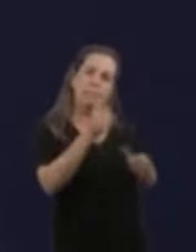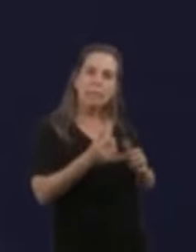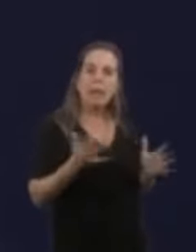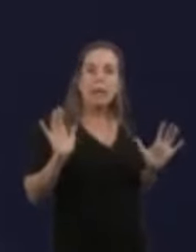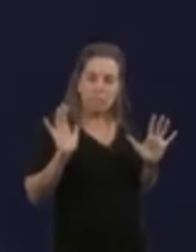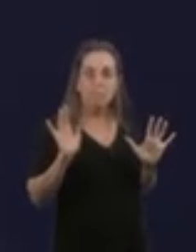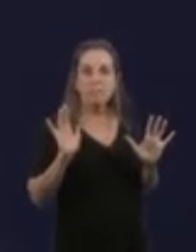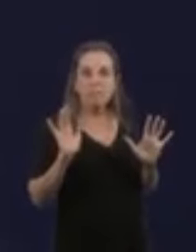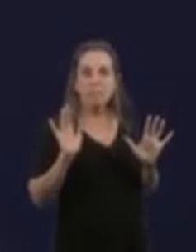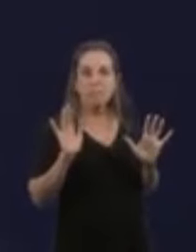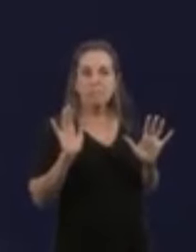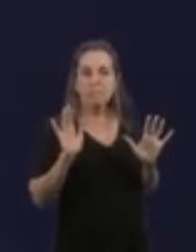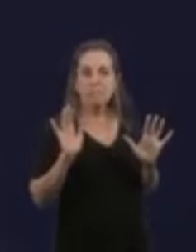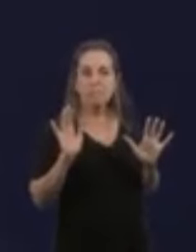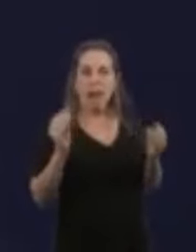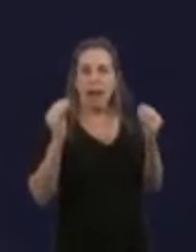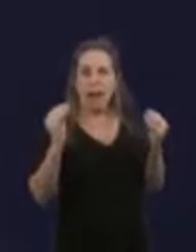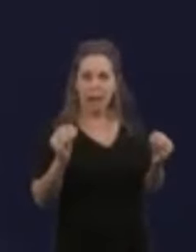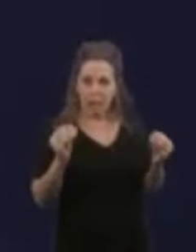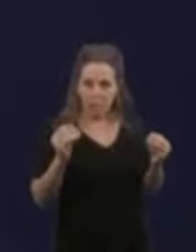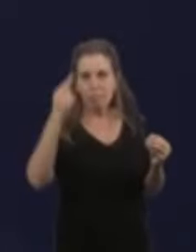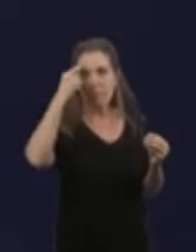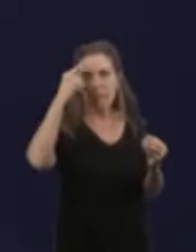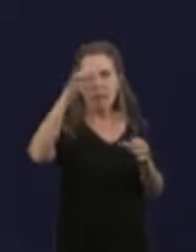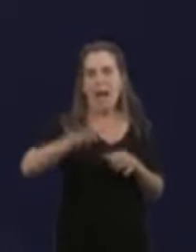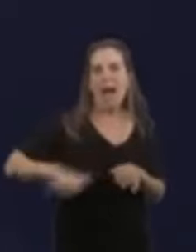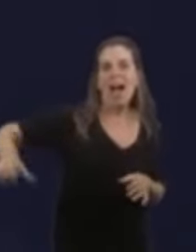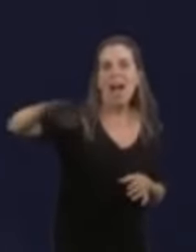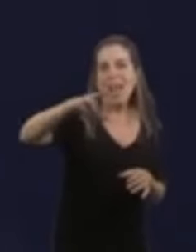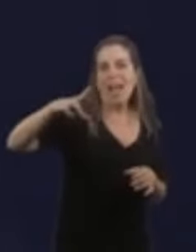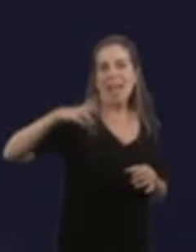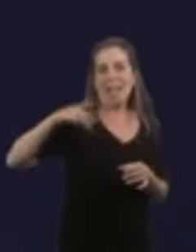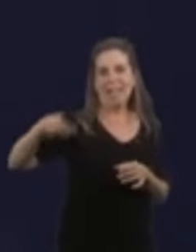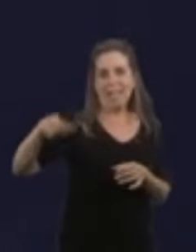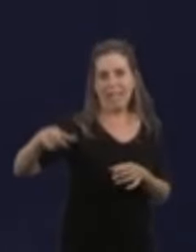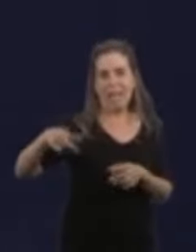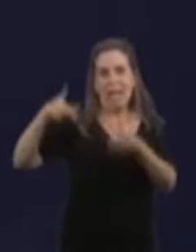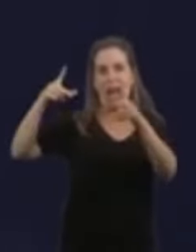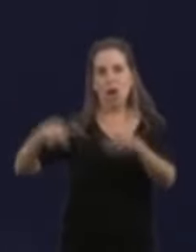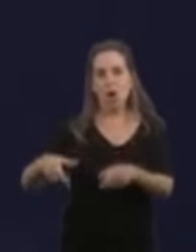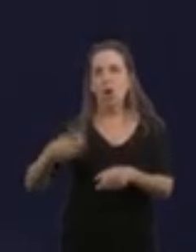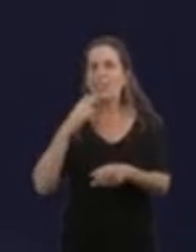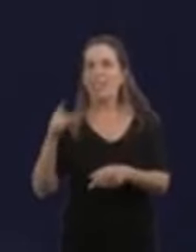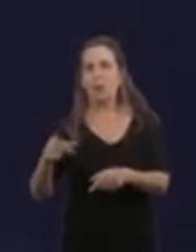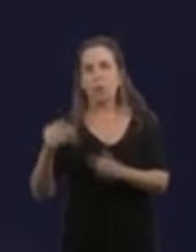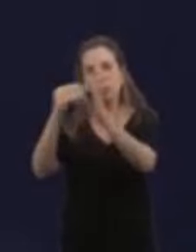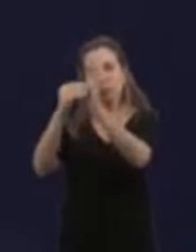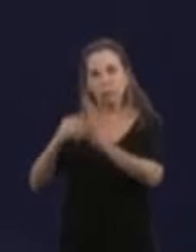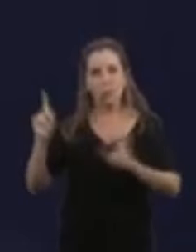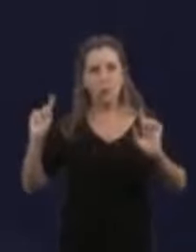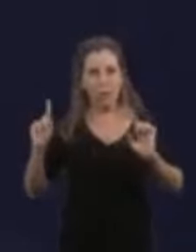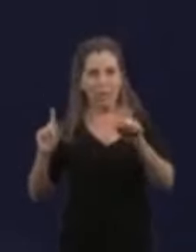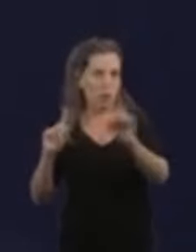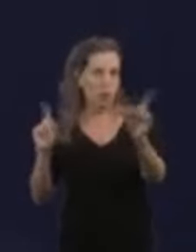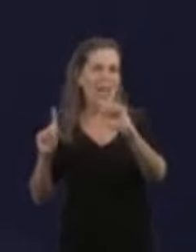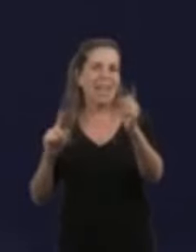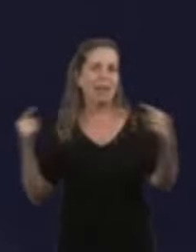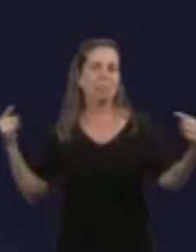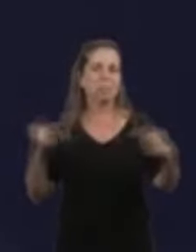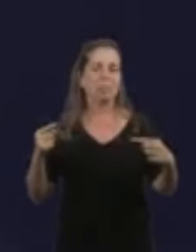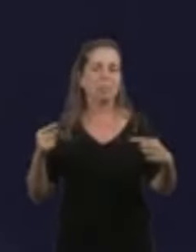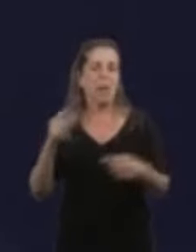principio para las eh el área Residencial no va a haber Cortes programados y eso Nada tiene que ver con una contradicción con lo que dijo el jefe de gabinete